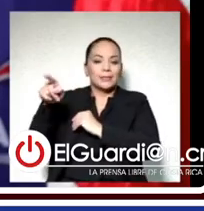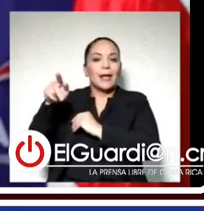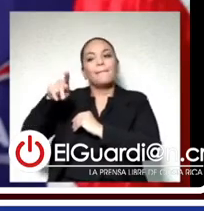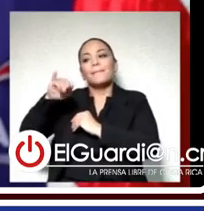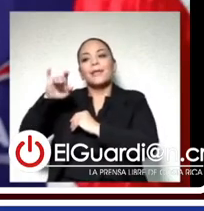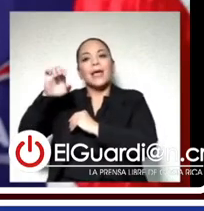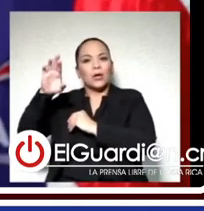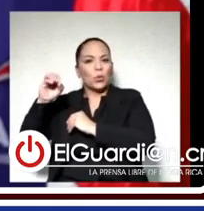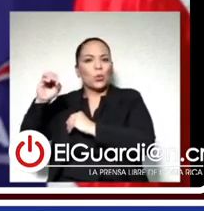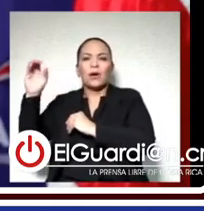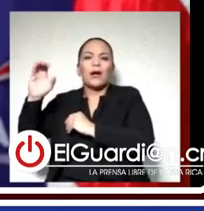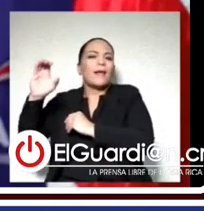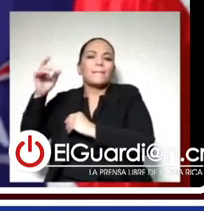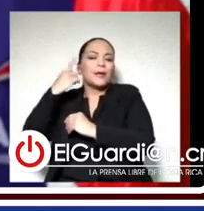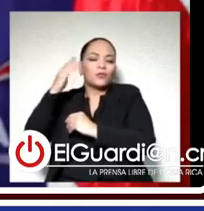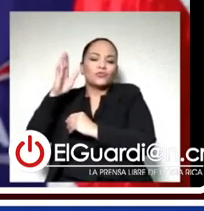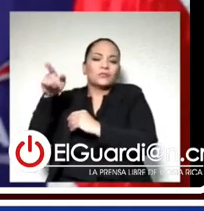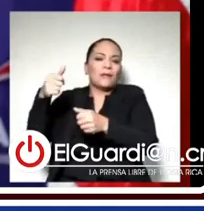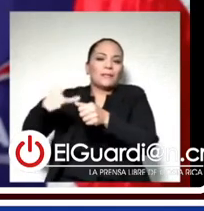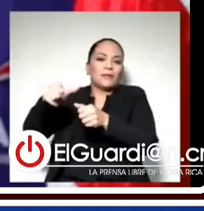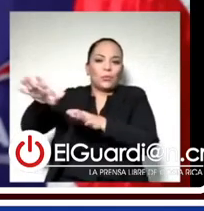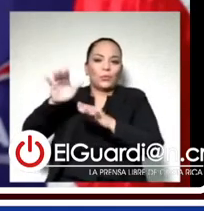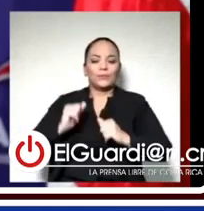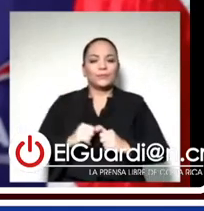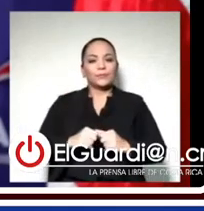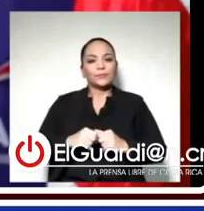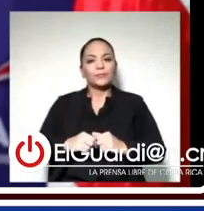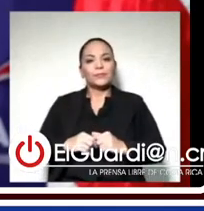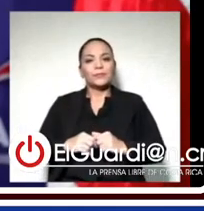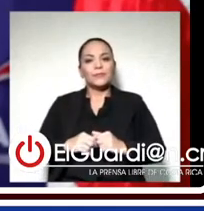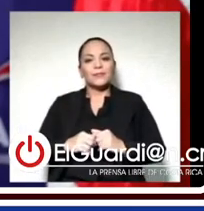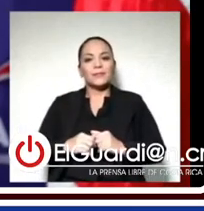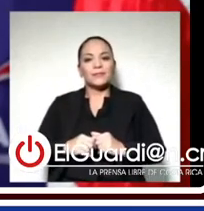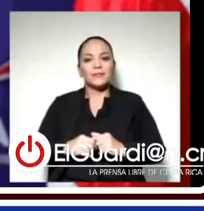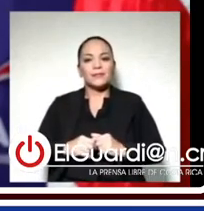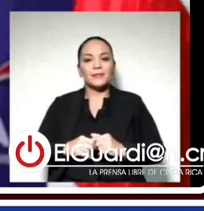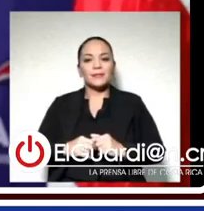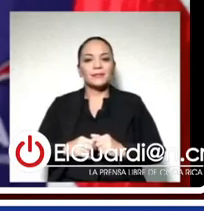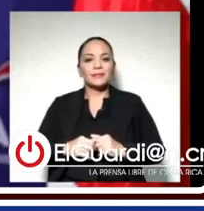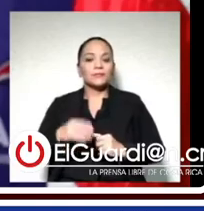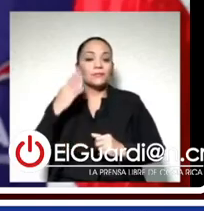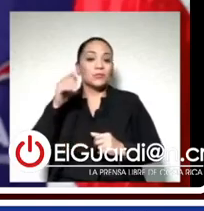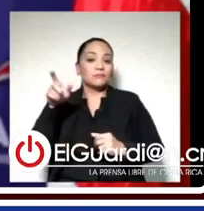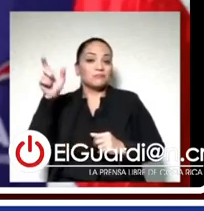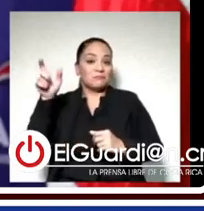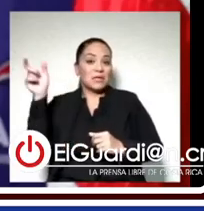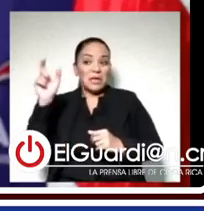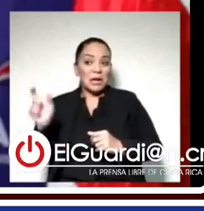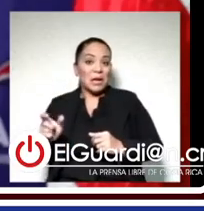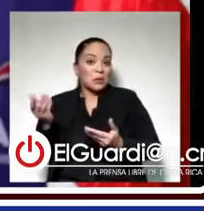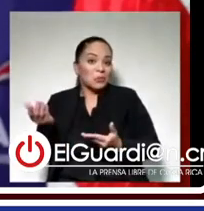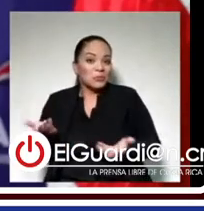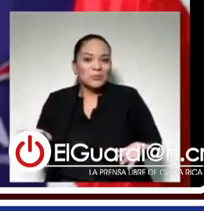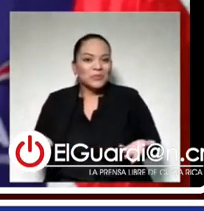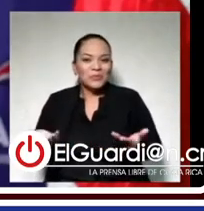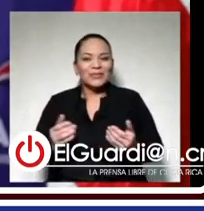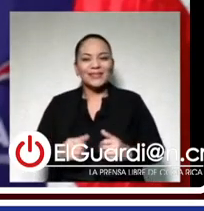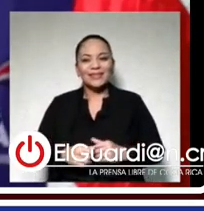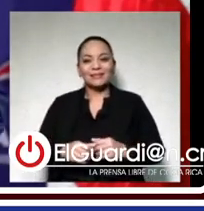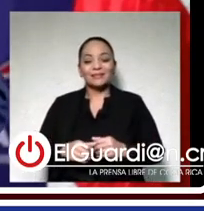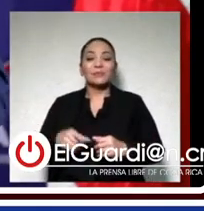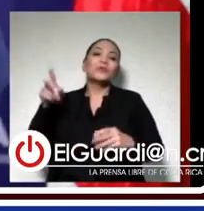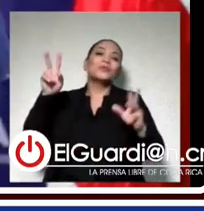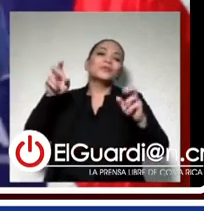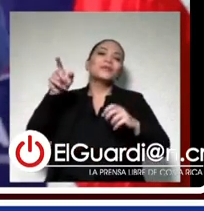Calambrelli, ¿cómo se llama? No sé, medio enredado ese nombre. ¿Será italiano? ¿Ah? Es que él se hizo médico